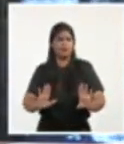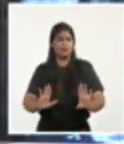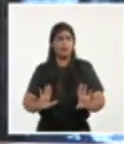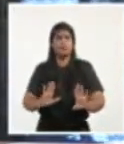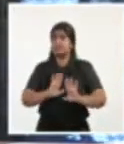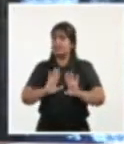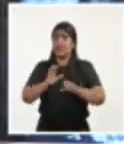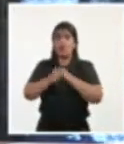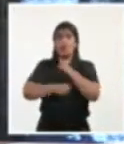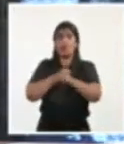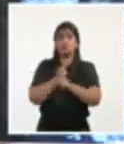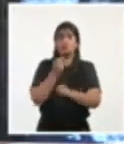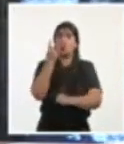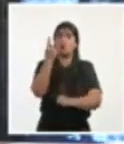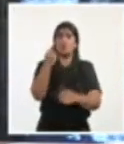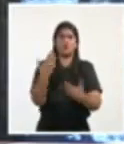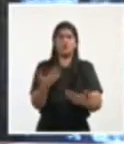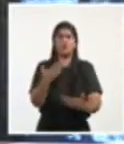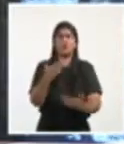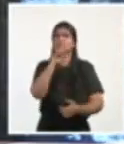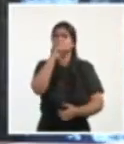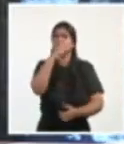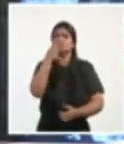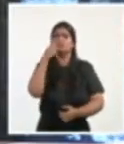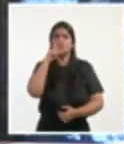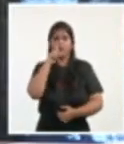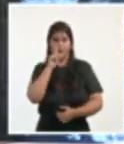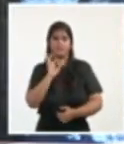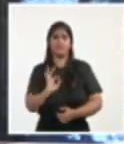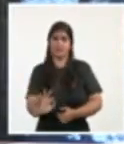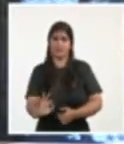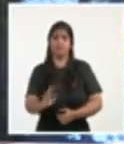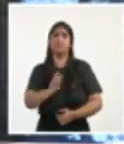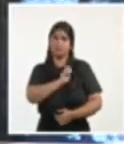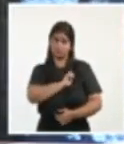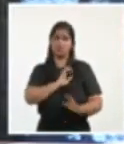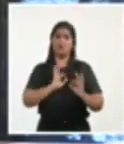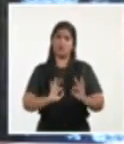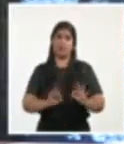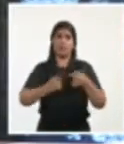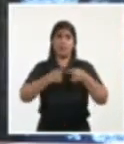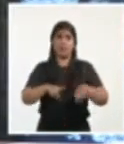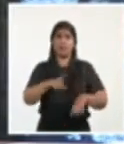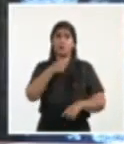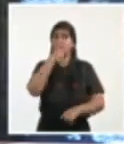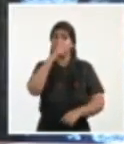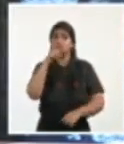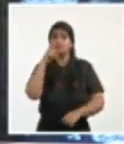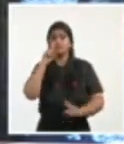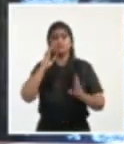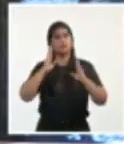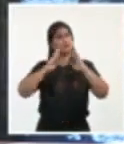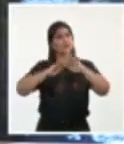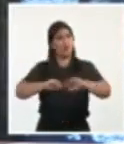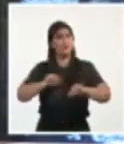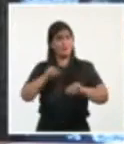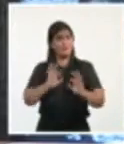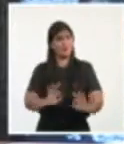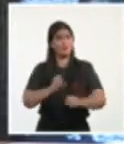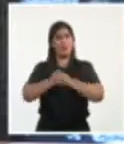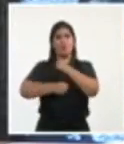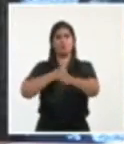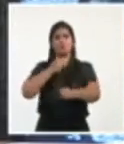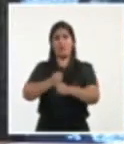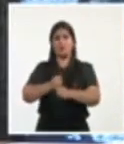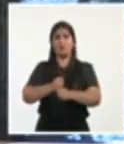un diagnóstico más oportuno con un tratamiento también precoz de los casos que lo requerían. Se ajustaron además